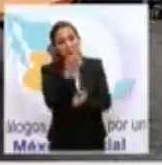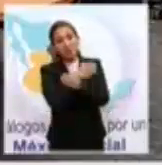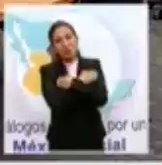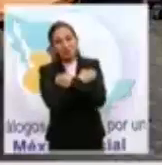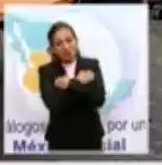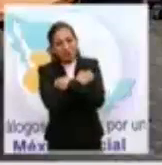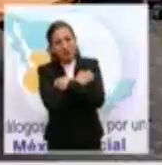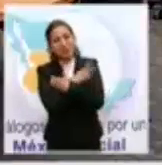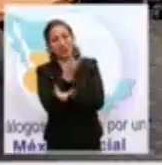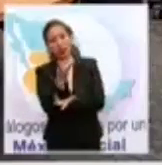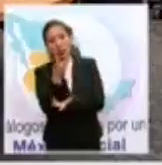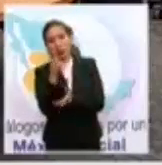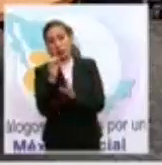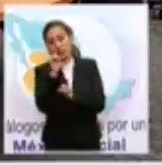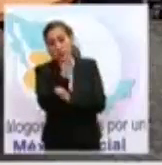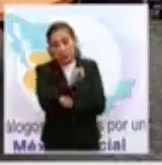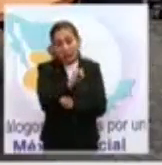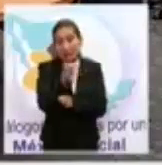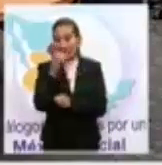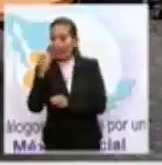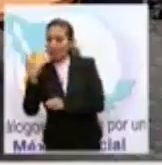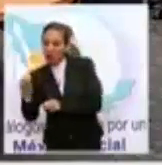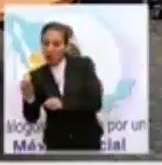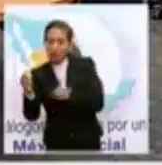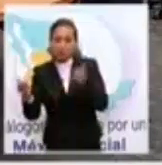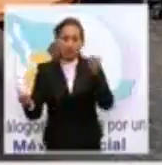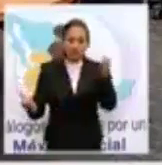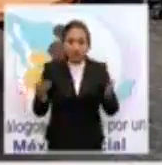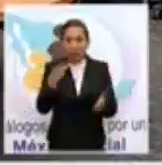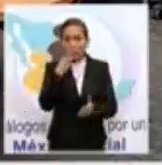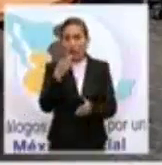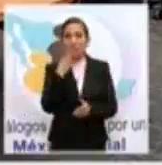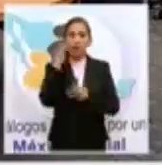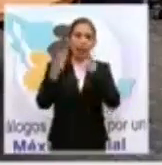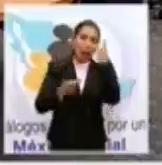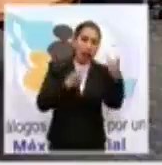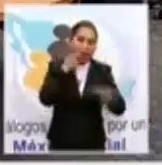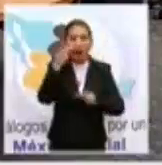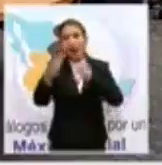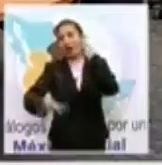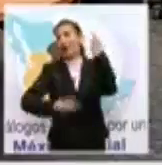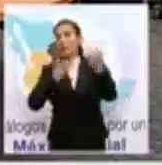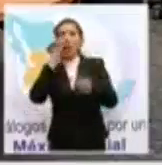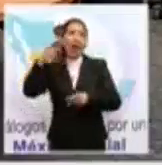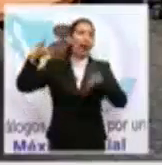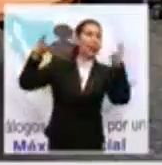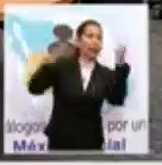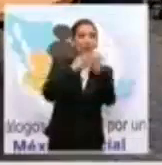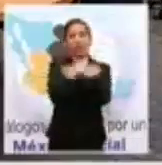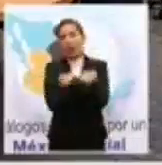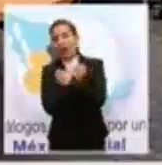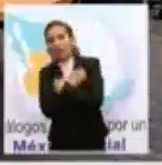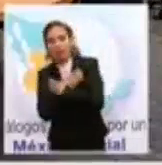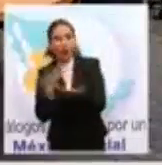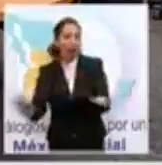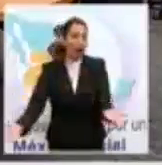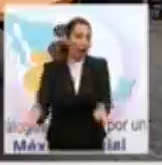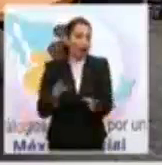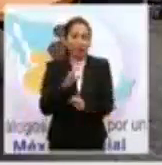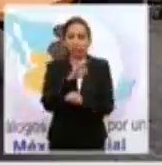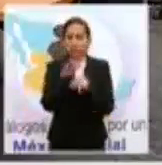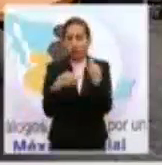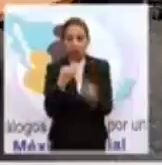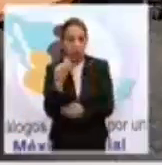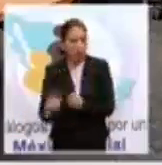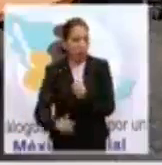educación. Yo creo que en un sentido sí, en otro no. O sea, creo que hablamos mucho, se nos llena a todos la boca con el tema de educación y es la salida de